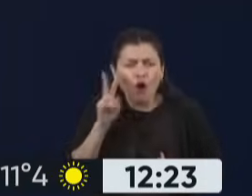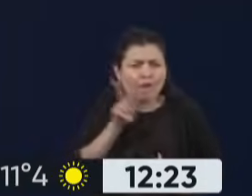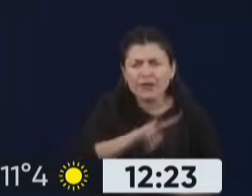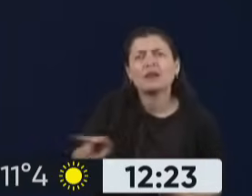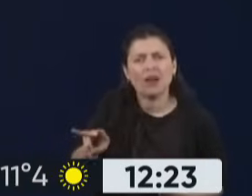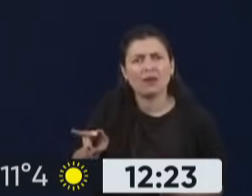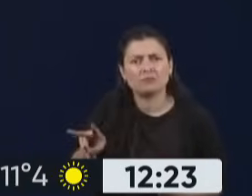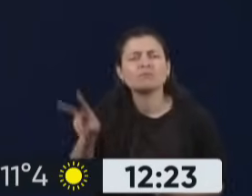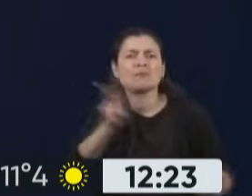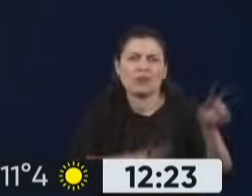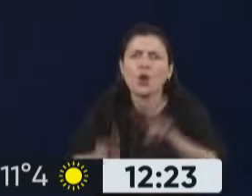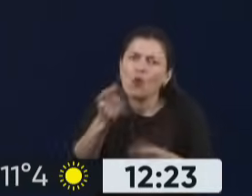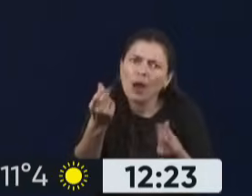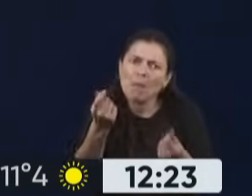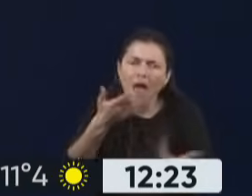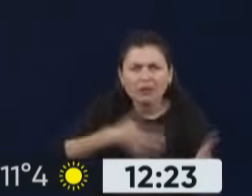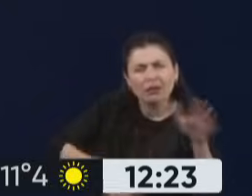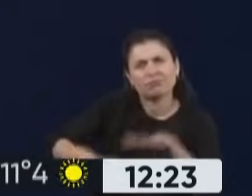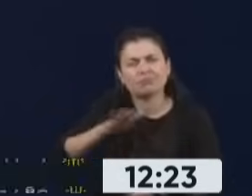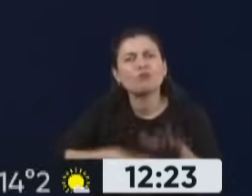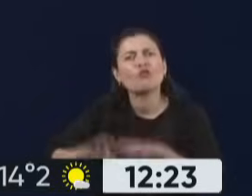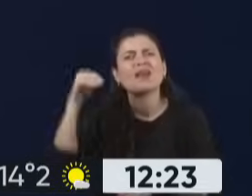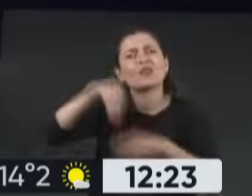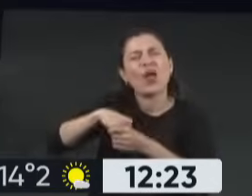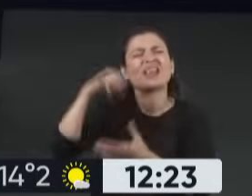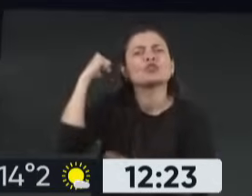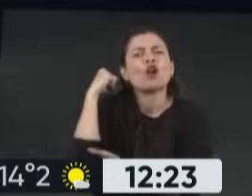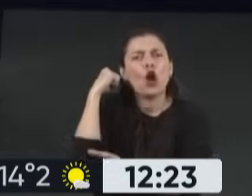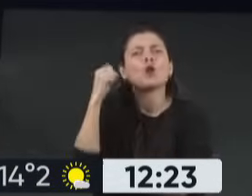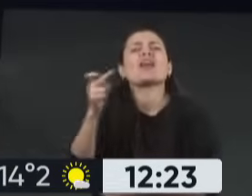importante poder pasar esta ley para que no pase esto que tú bien dices.